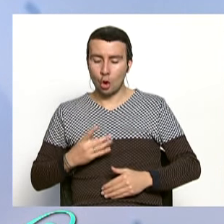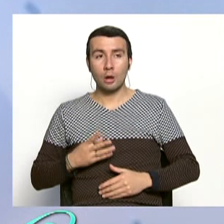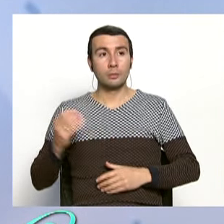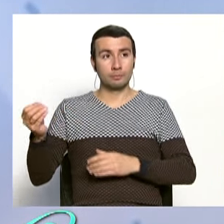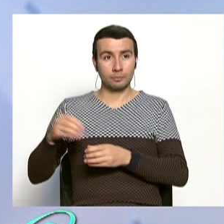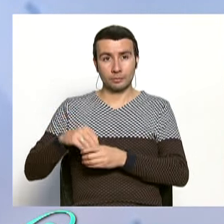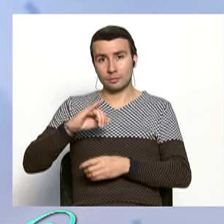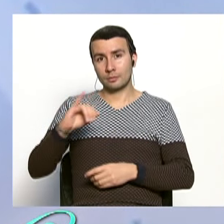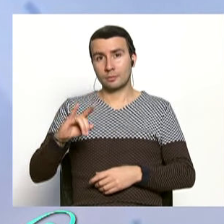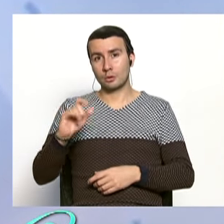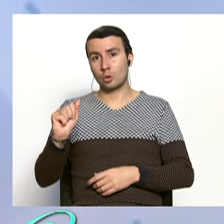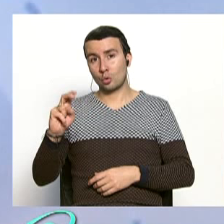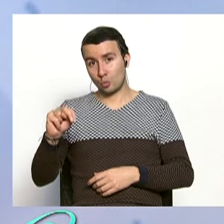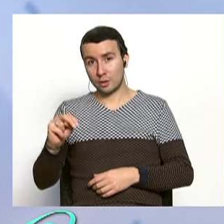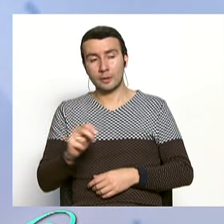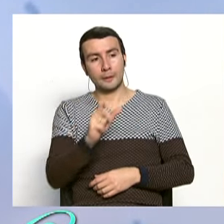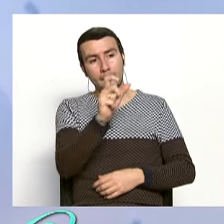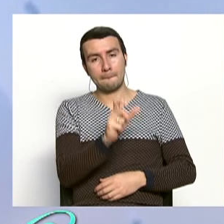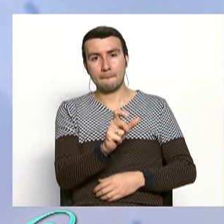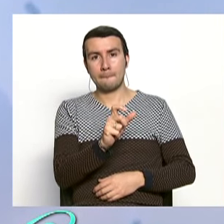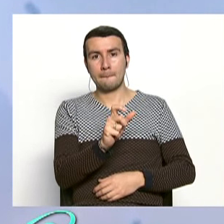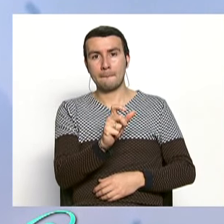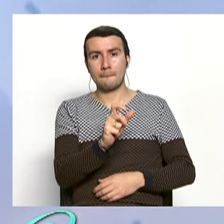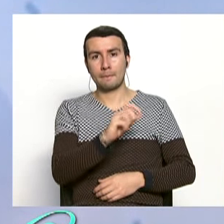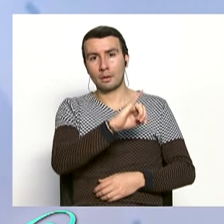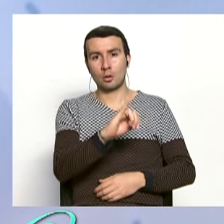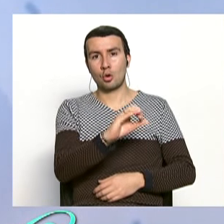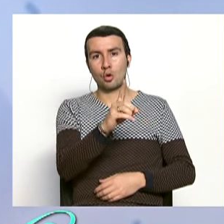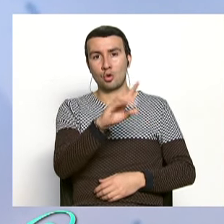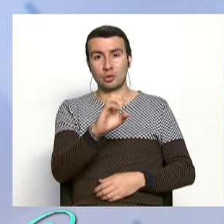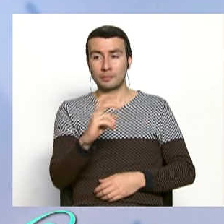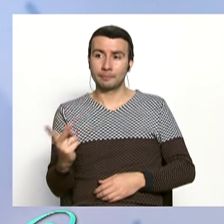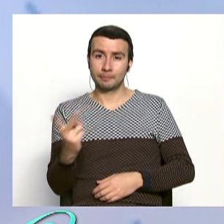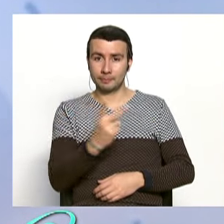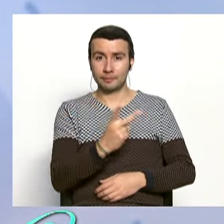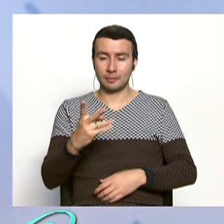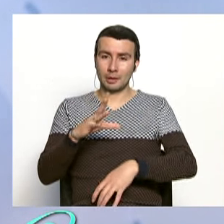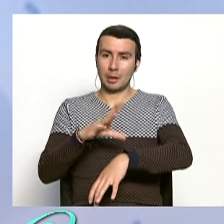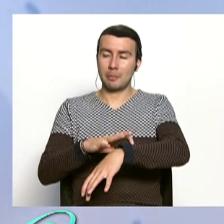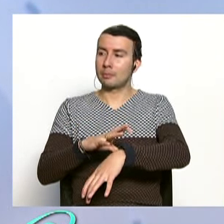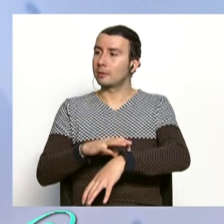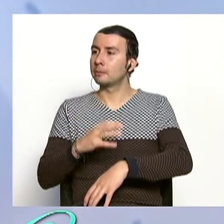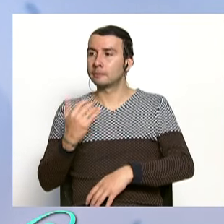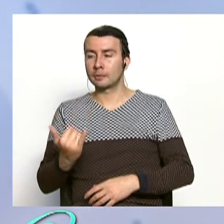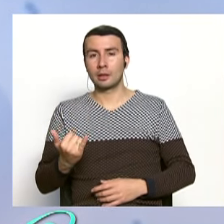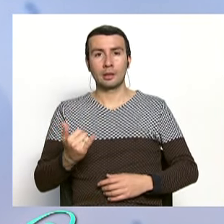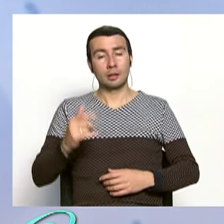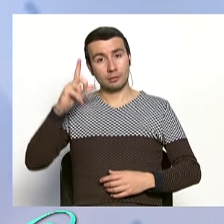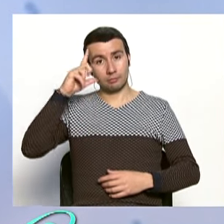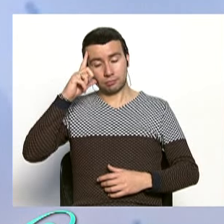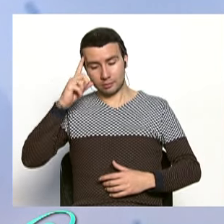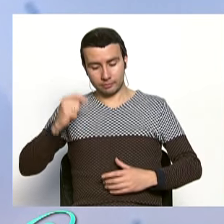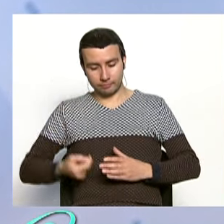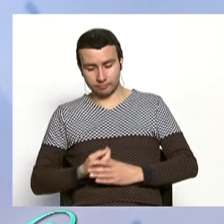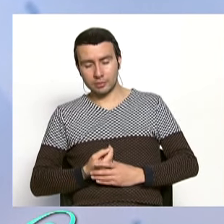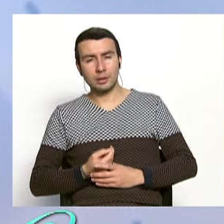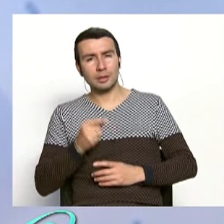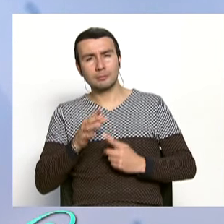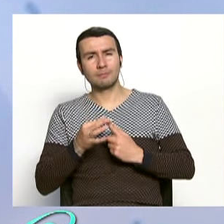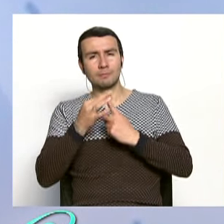Juan Diego Villegas echeverri y el doctor José dubán López Jaramillo médicos ginecólogos especialistas ados